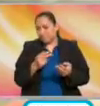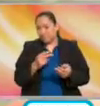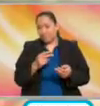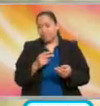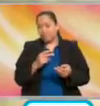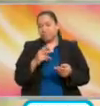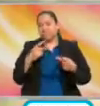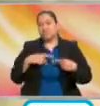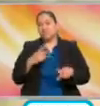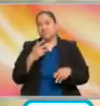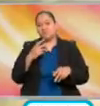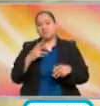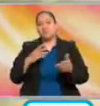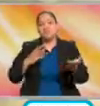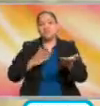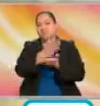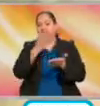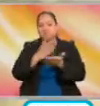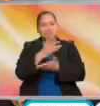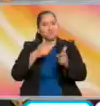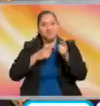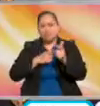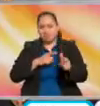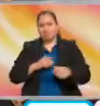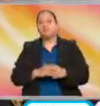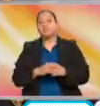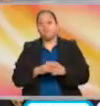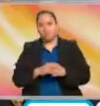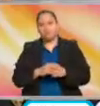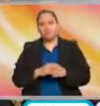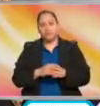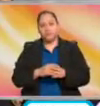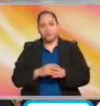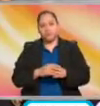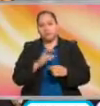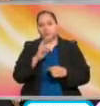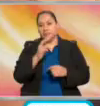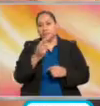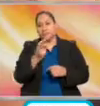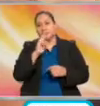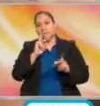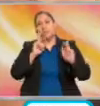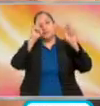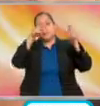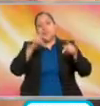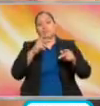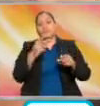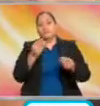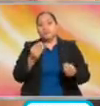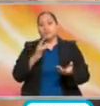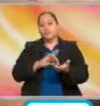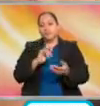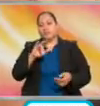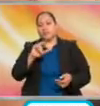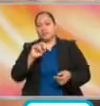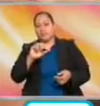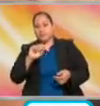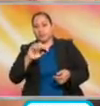va a funcionar. Hay muchas implicaciones, ¿no?, alrededor. Mejor puentes. Claro. Exactamente, mejor con sus puentes. José Luis, pues muchas gracias. Muchas